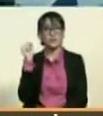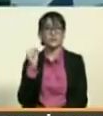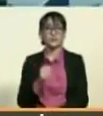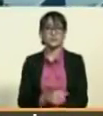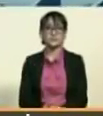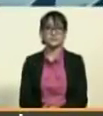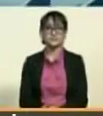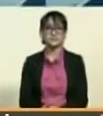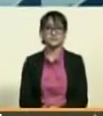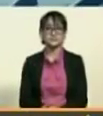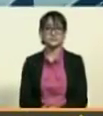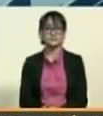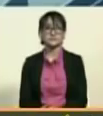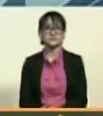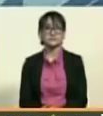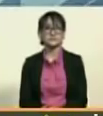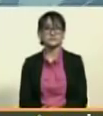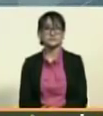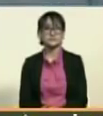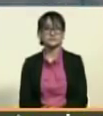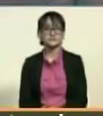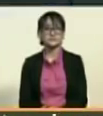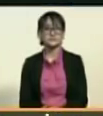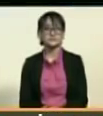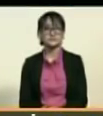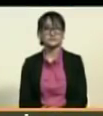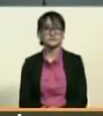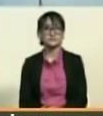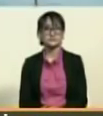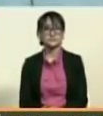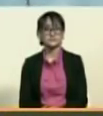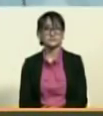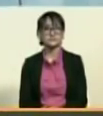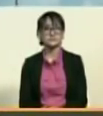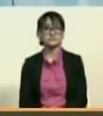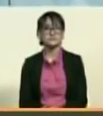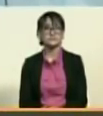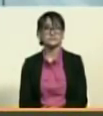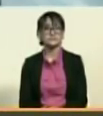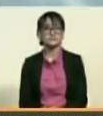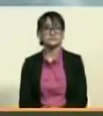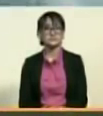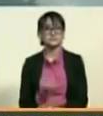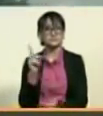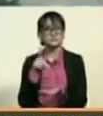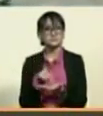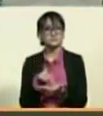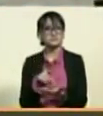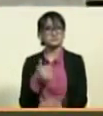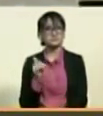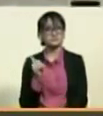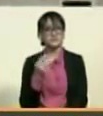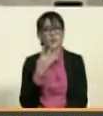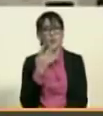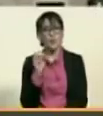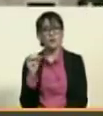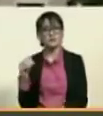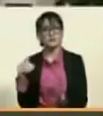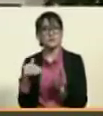de la Patria. Debemos destacar que esta es una entidad que tiene aproximadamente unos